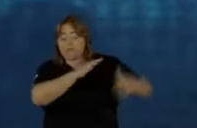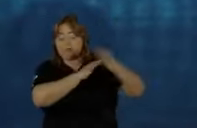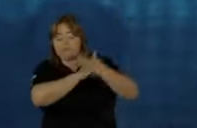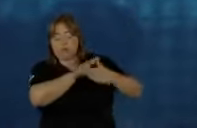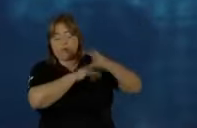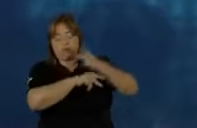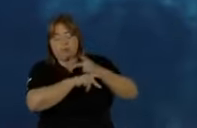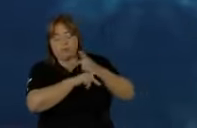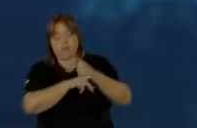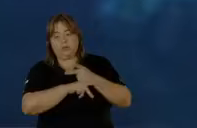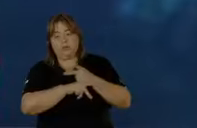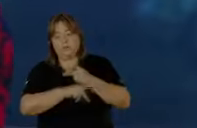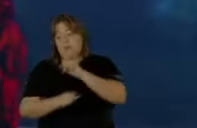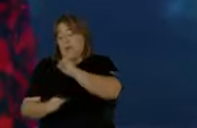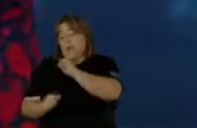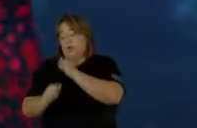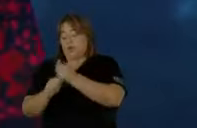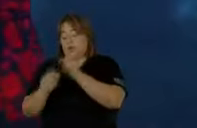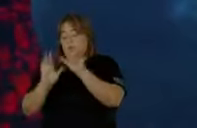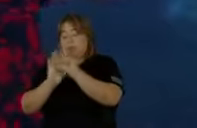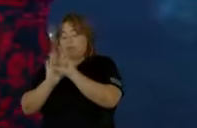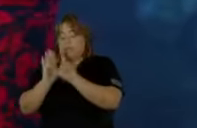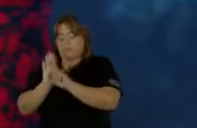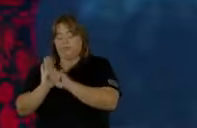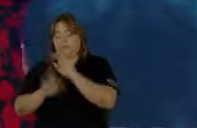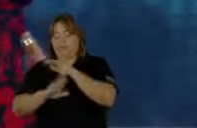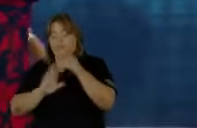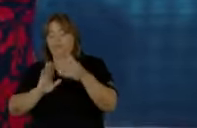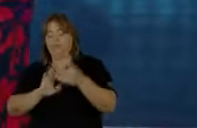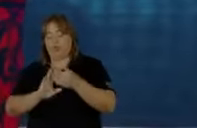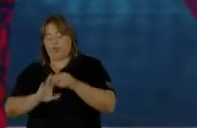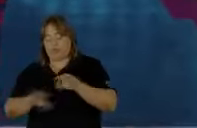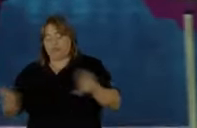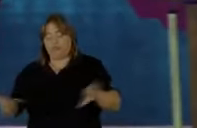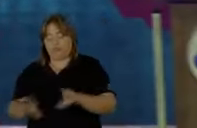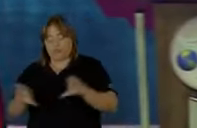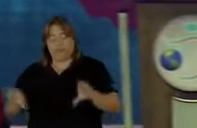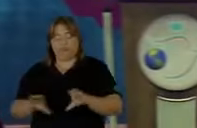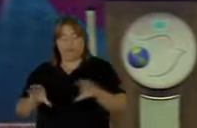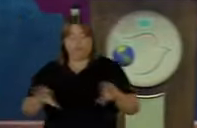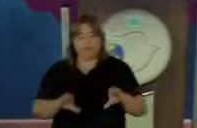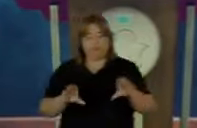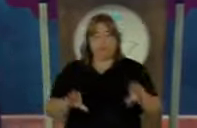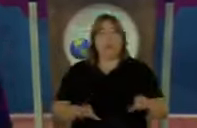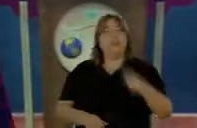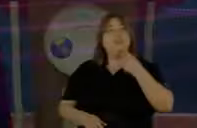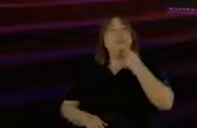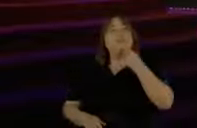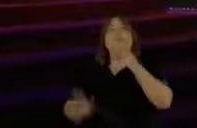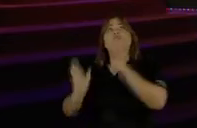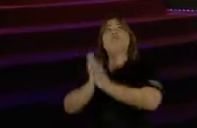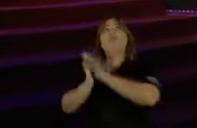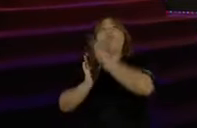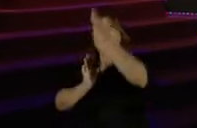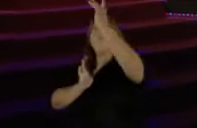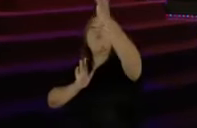autorizado legalmente en todo lo que vas a hacer. Dele gloria al Señor.